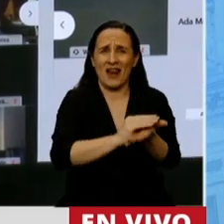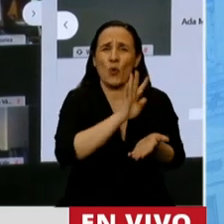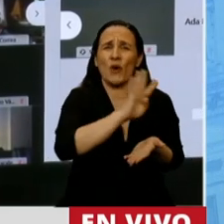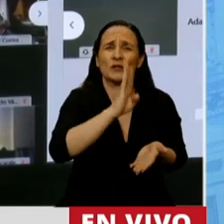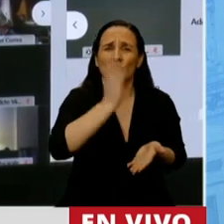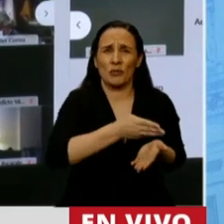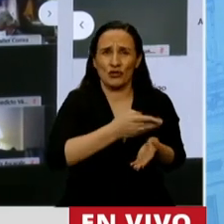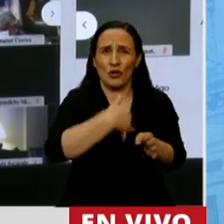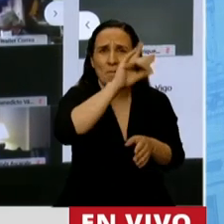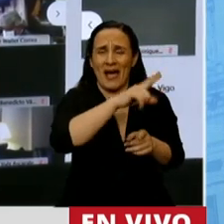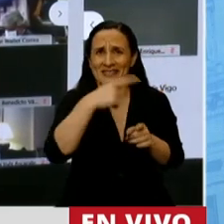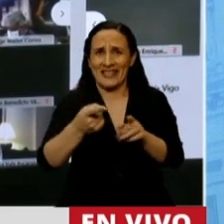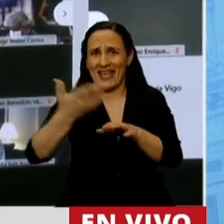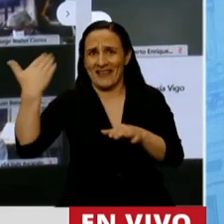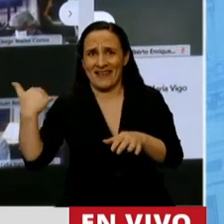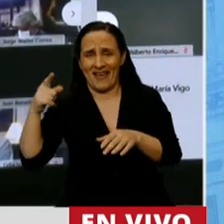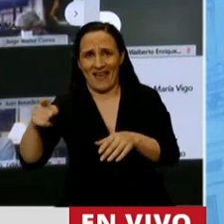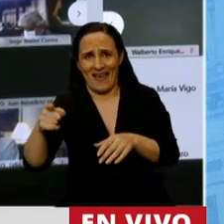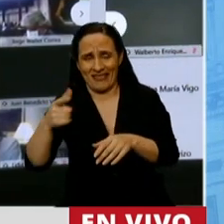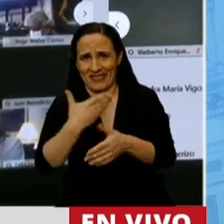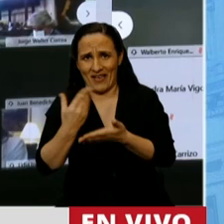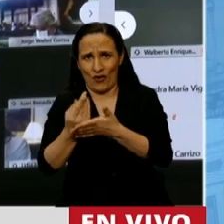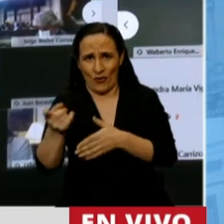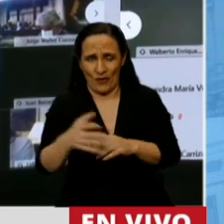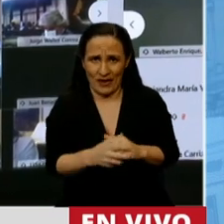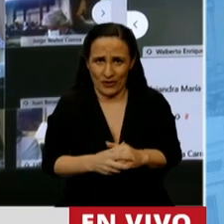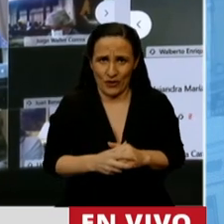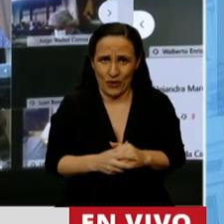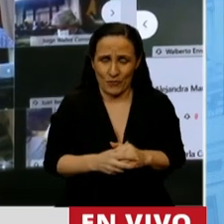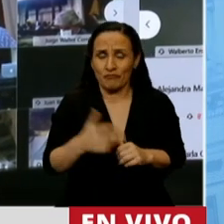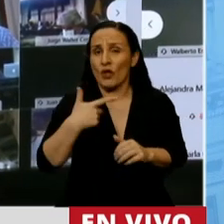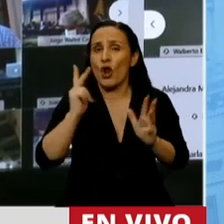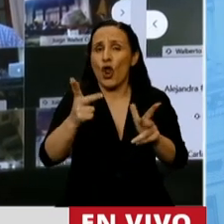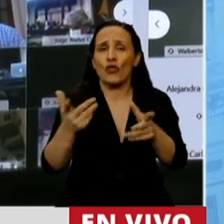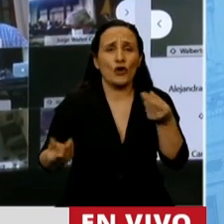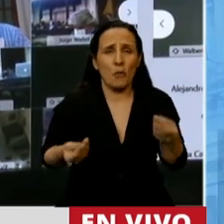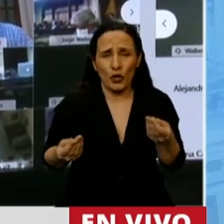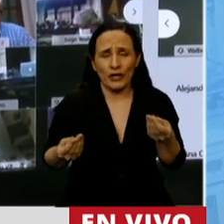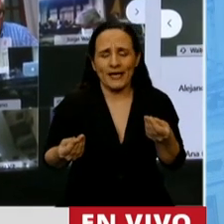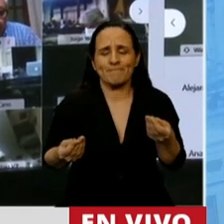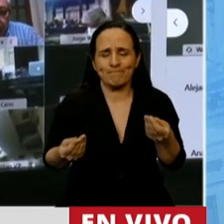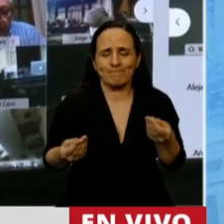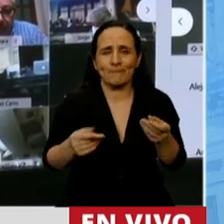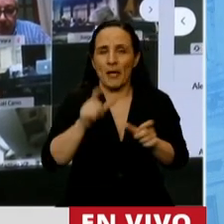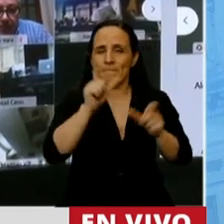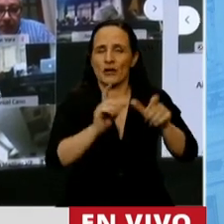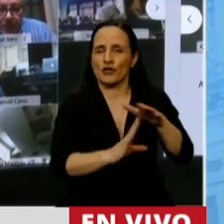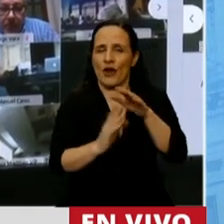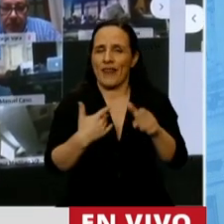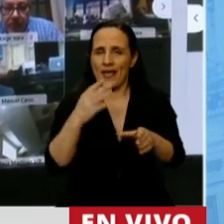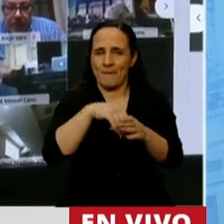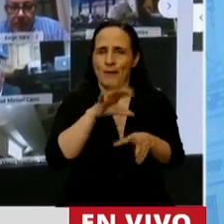44% superior al promedio recibido bajo la administración anterior. Esto lo digo porque muchos dirigentes de mi provincia